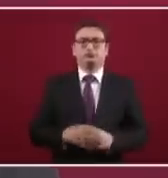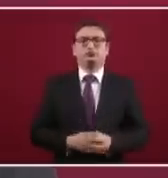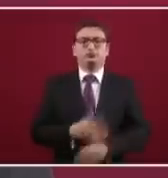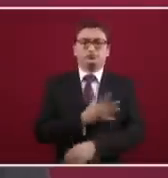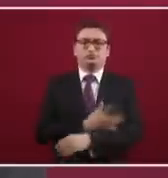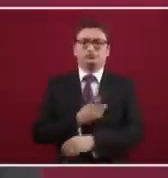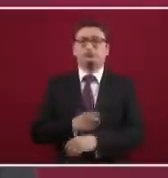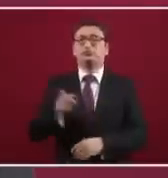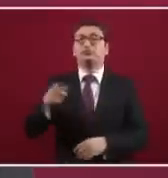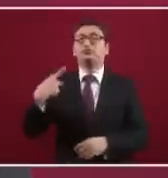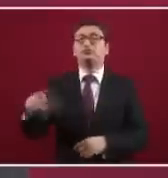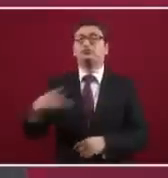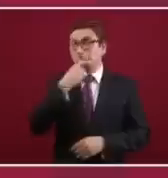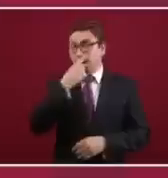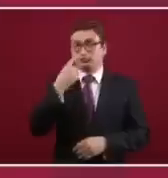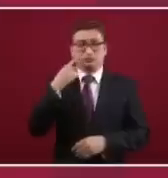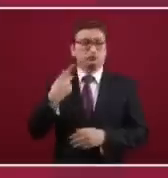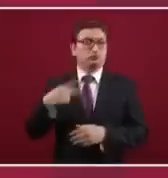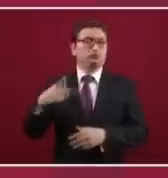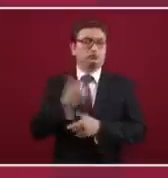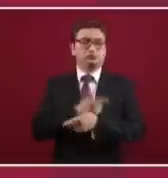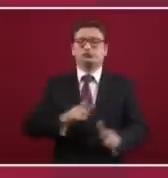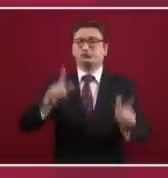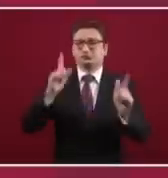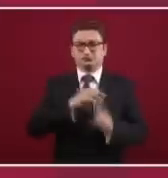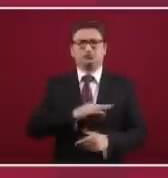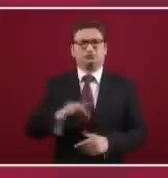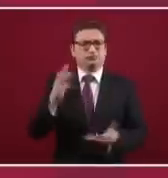que ejerzan su libertad,